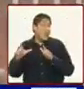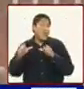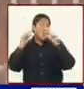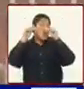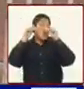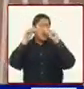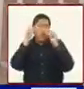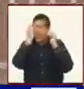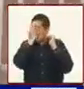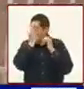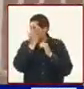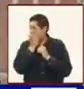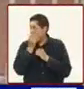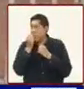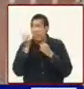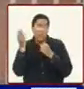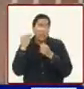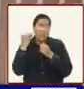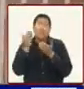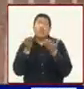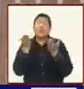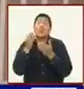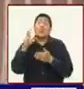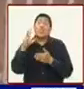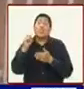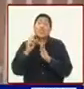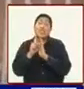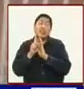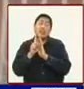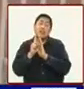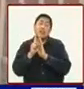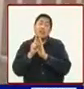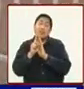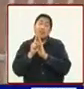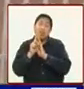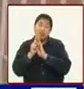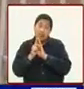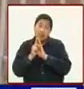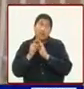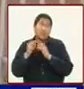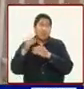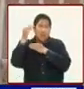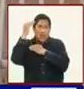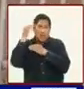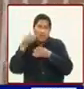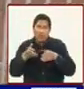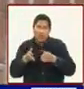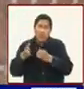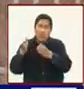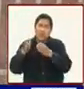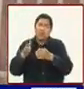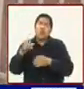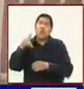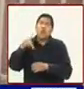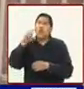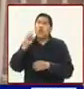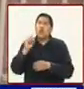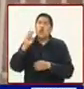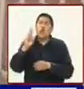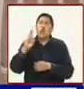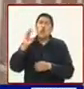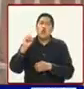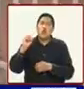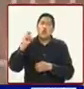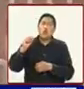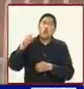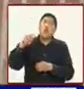pequeño paraíso tropical. Queda ubicado a 30 minutos de la ciudad de Santa Cruz, camino a Porongo, donde allí nos vamos